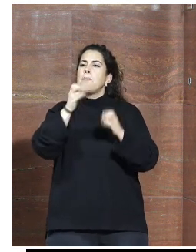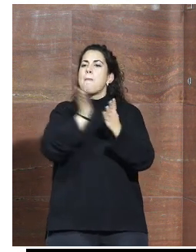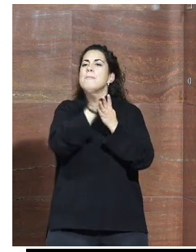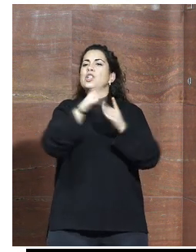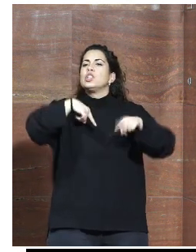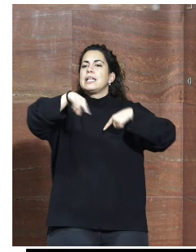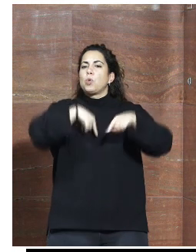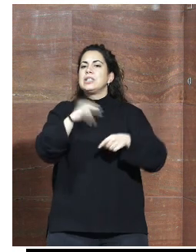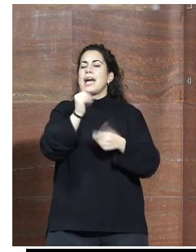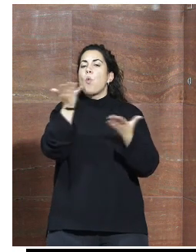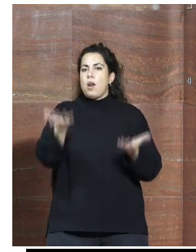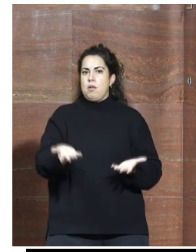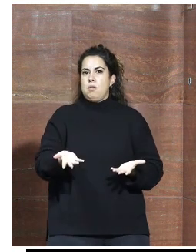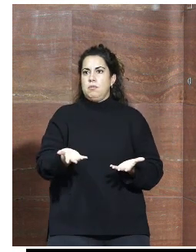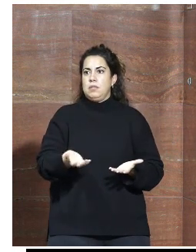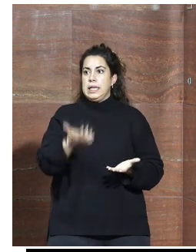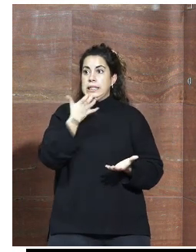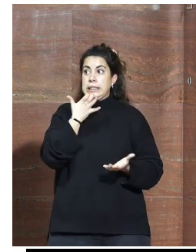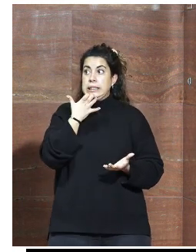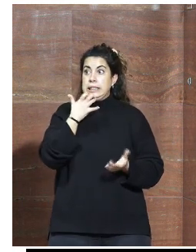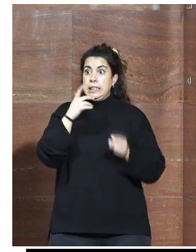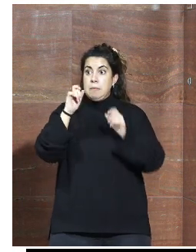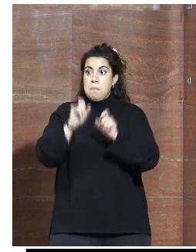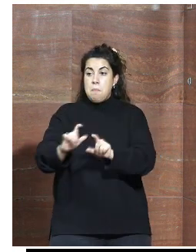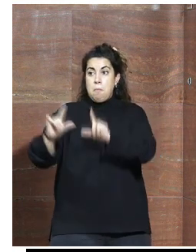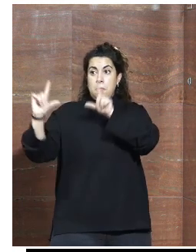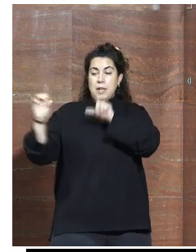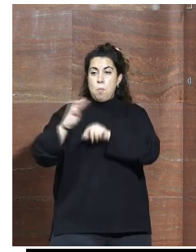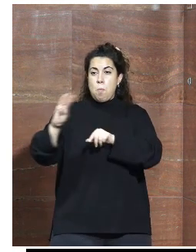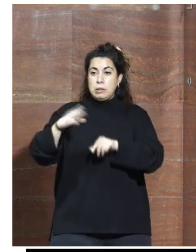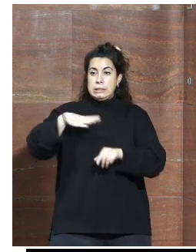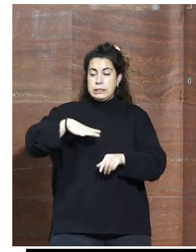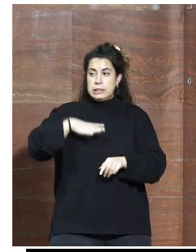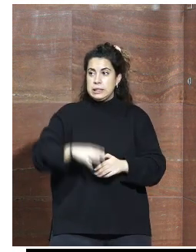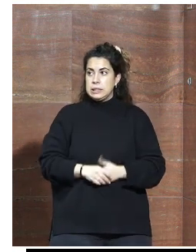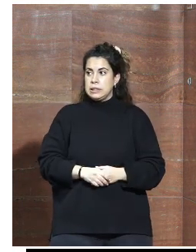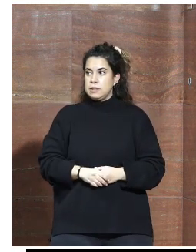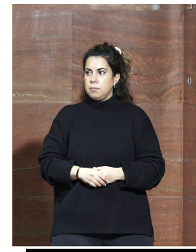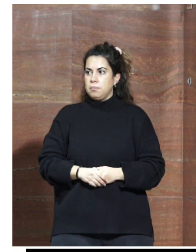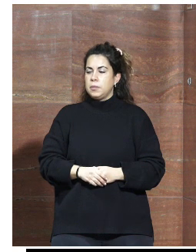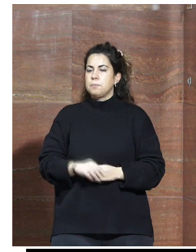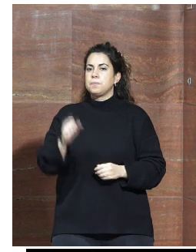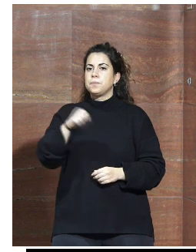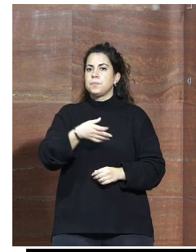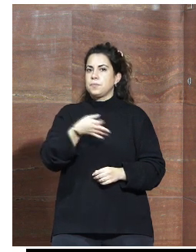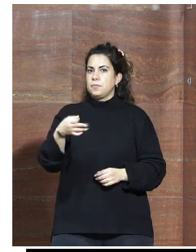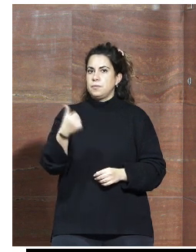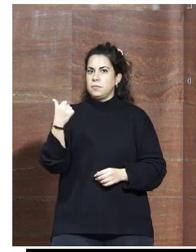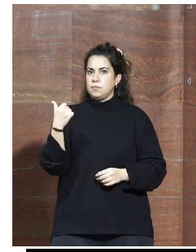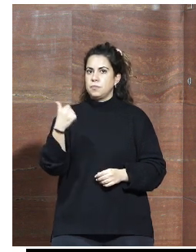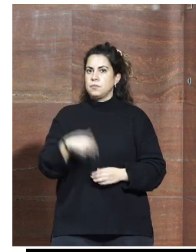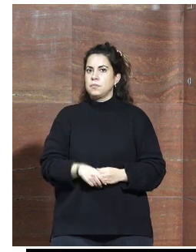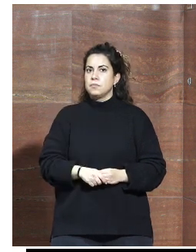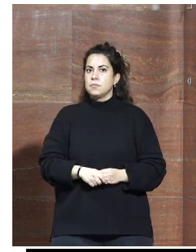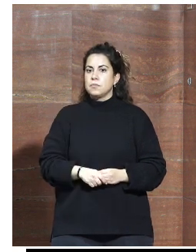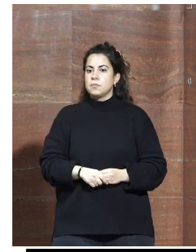que hay. Entonces, si me abrís, por favor, el Power. Vale, muy bien.